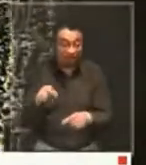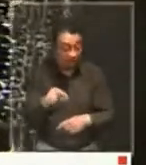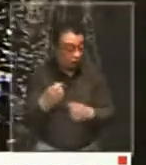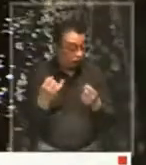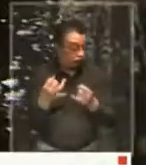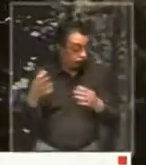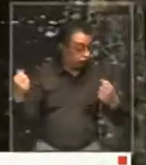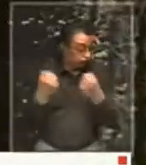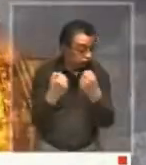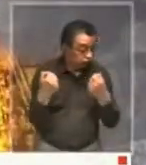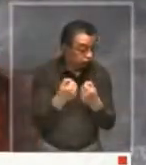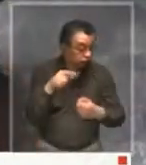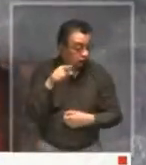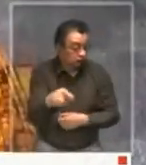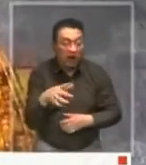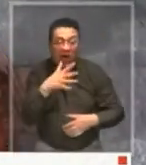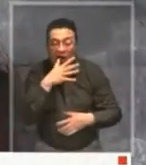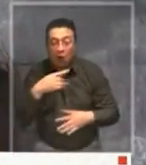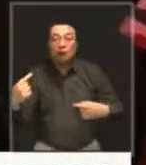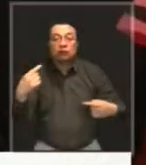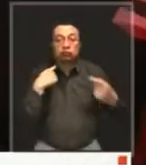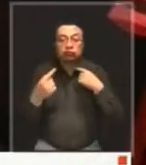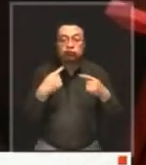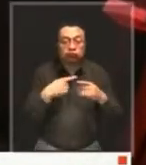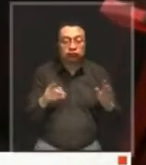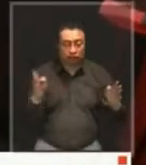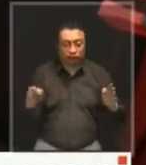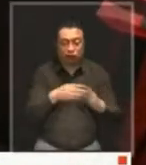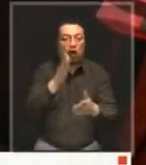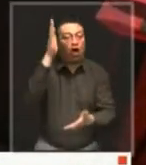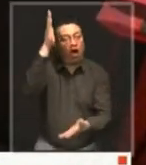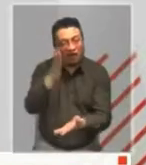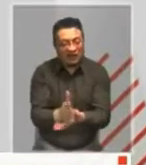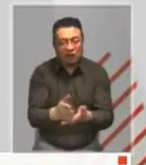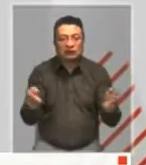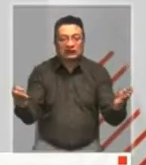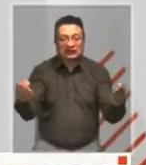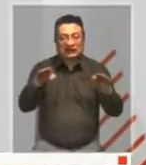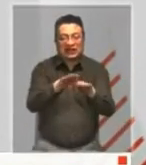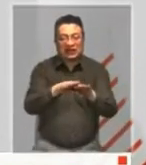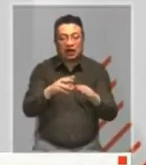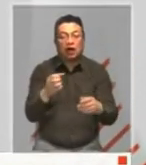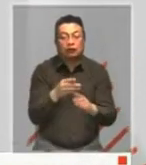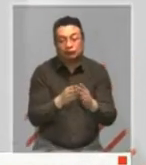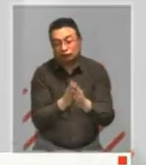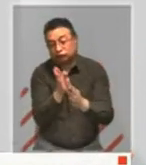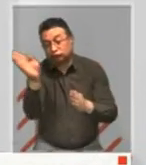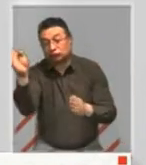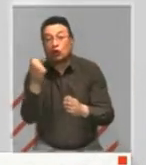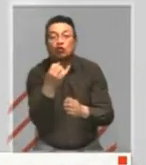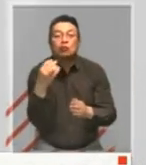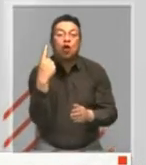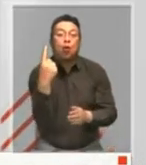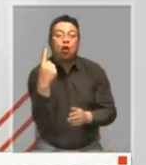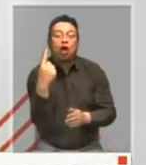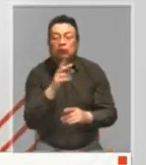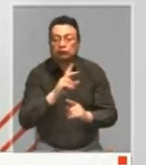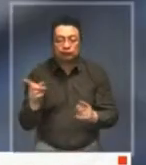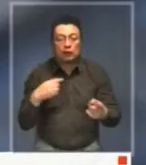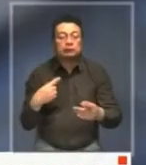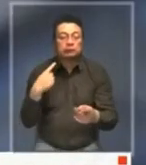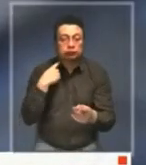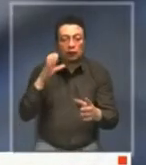accidentes provocados por la filtración de agua en uno de sus tramos obligó, de hecho, a cerrar la salida 1, generando trastornos para los conductores